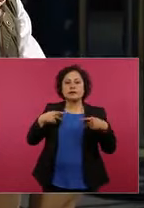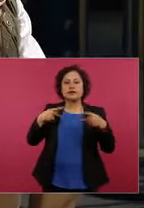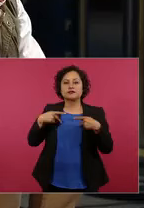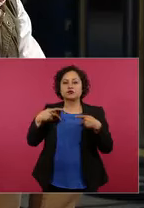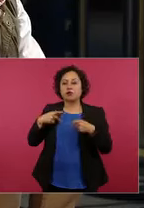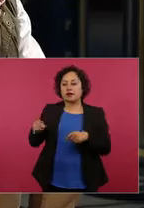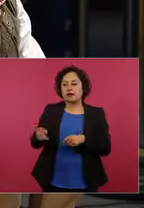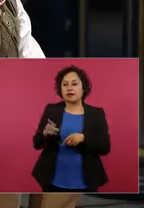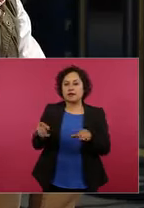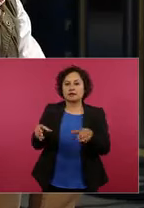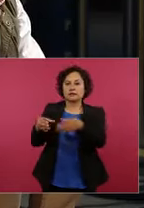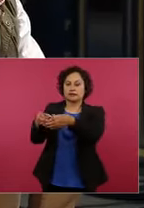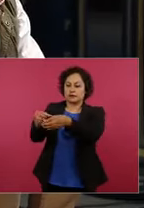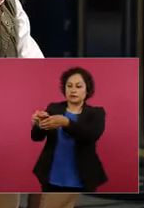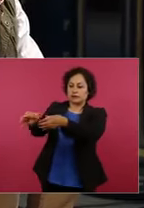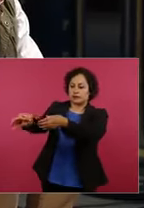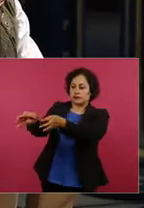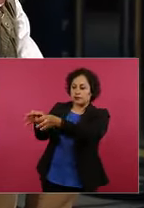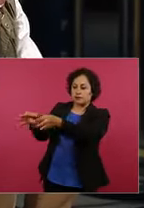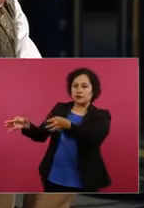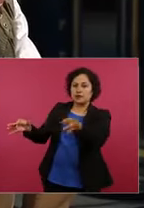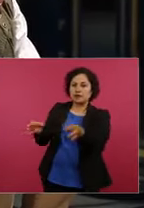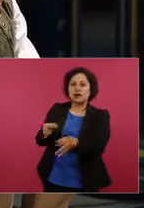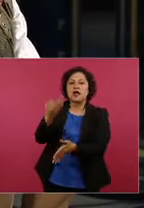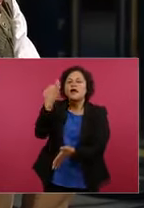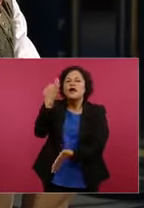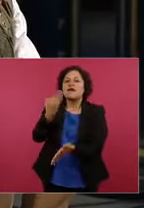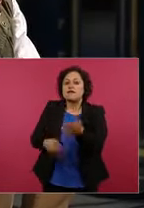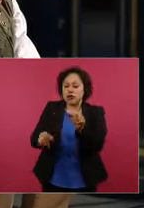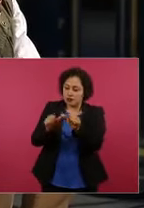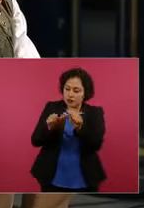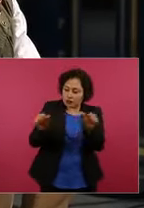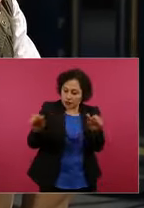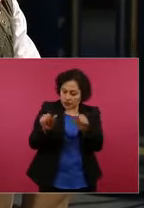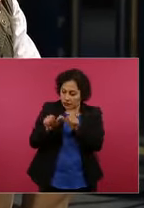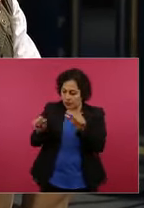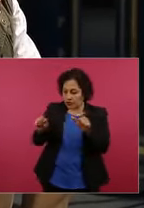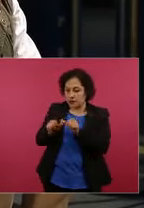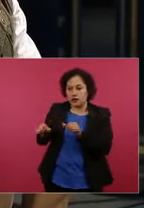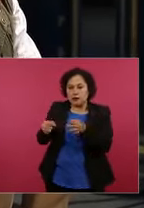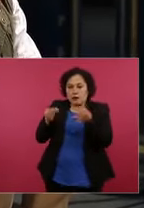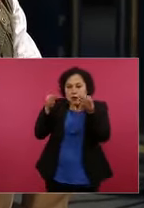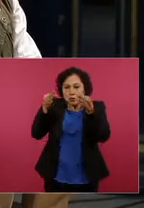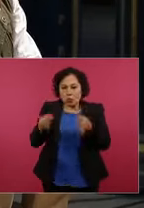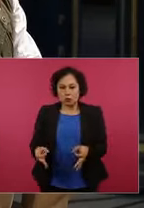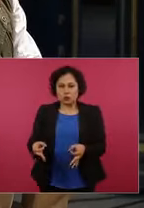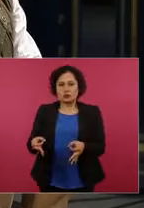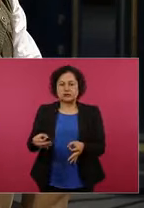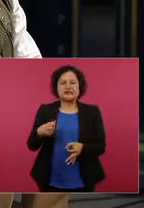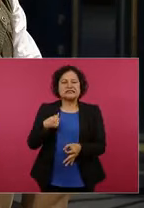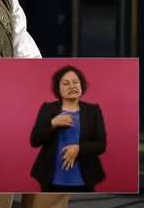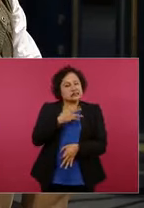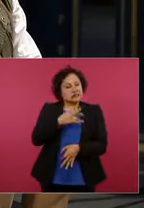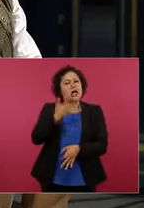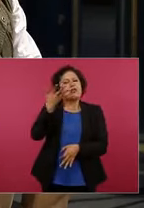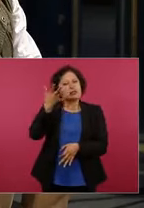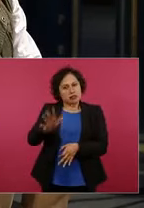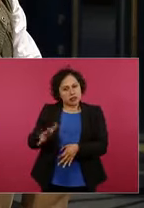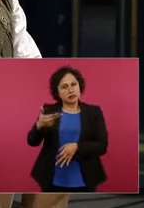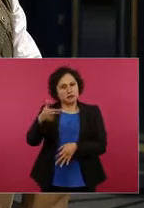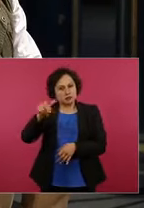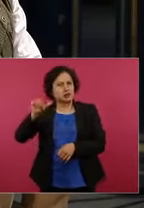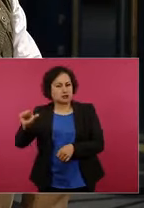midan para tener con certeza la cantidad de las hectáreas. Casi estamos seguros que son 10. Para que entre